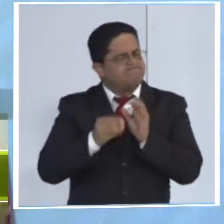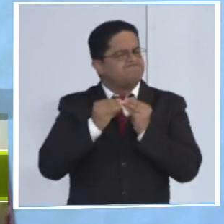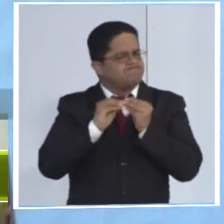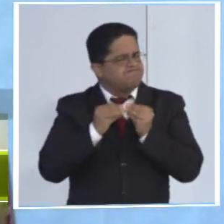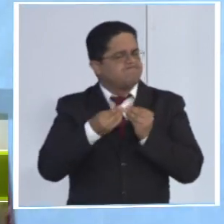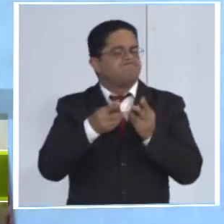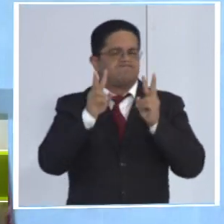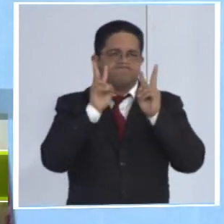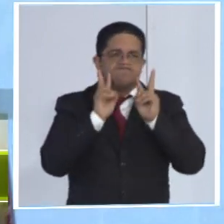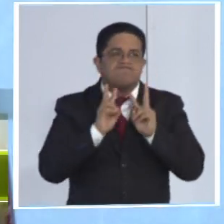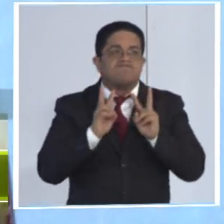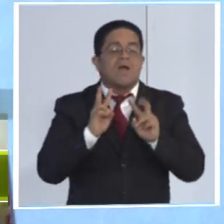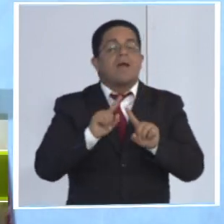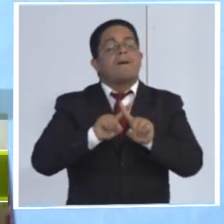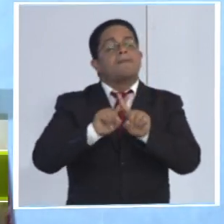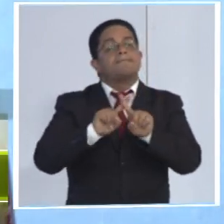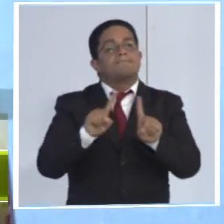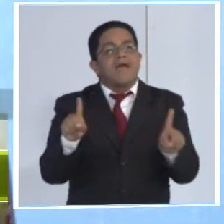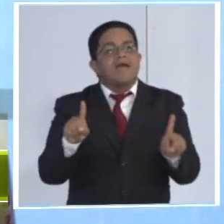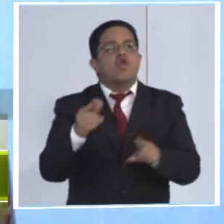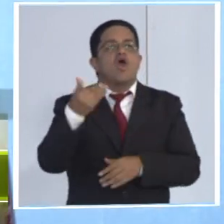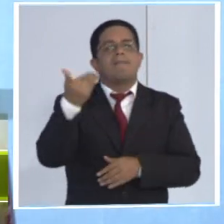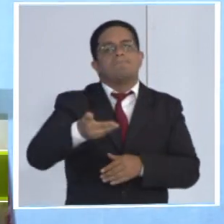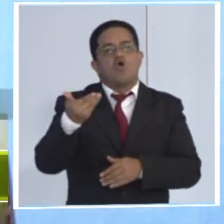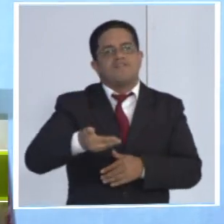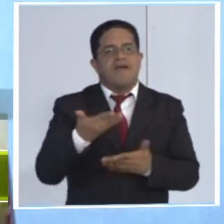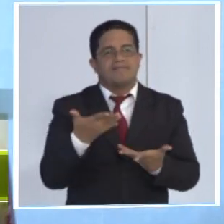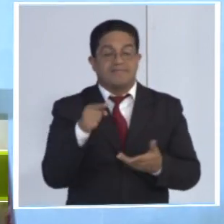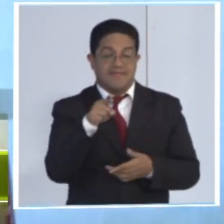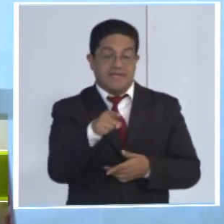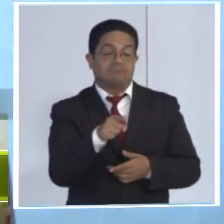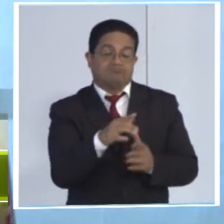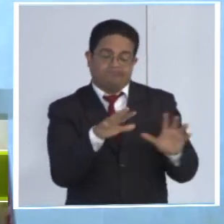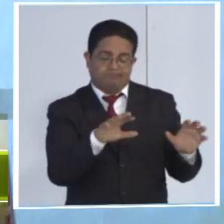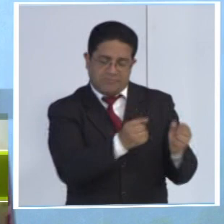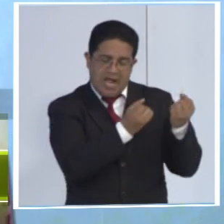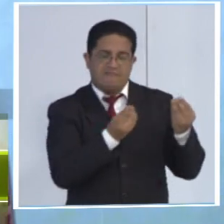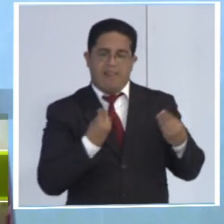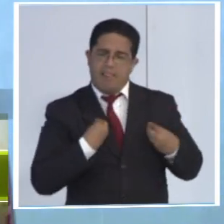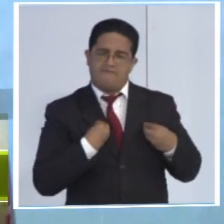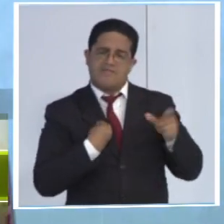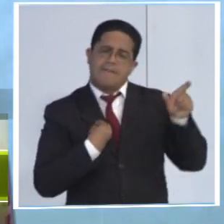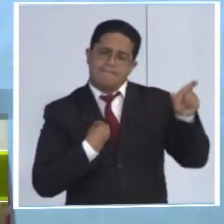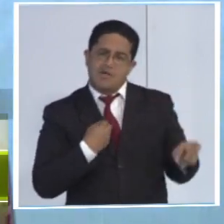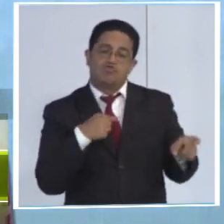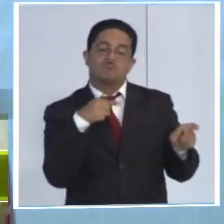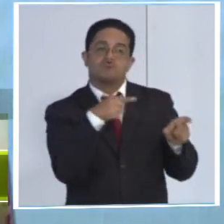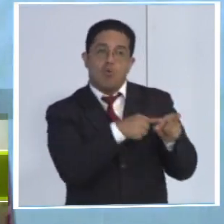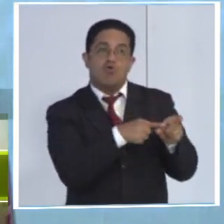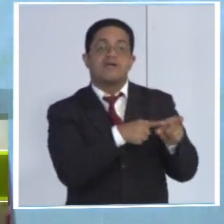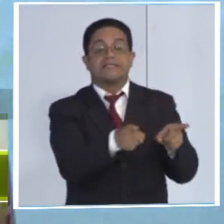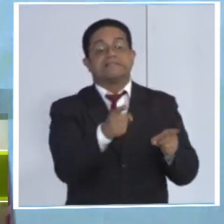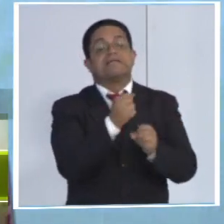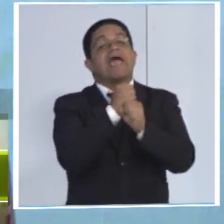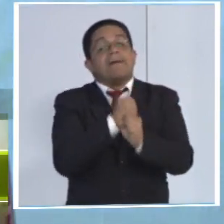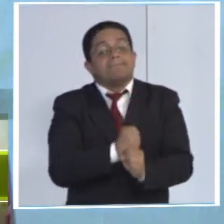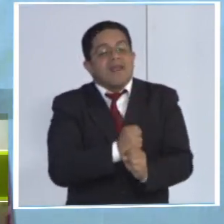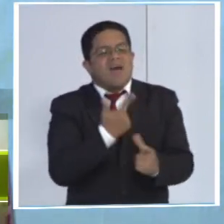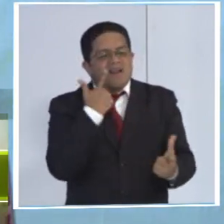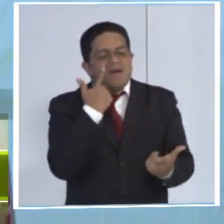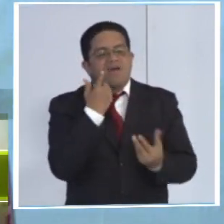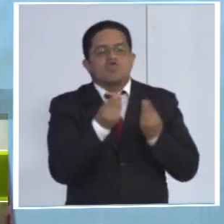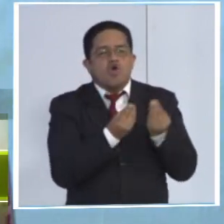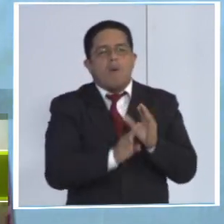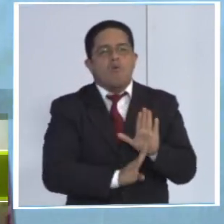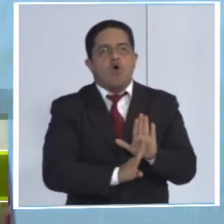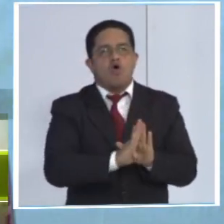la colocación de una malla, pero sin embargo, lo importante en ese momento es salvaguardar la vida del paciente, drenar el hematoma y esperar la evolución del paciente. Todos